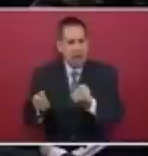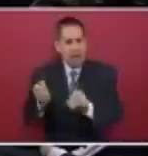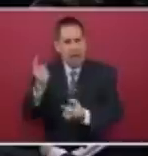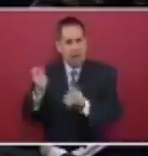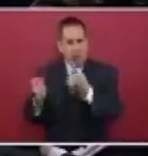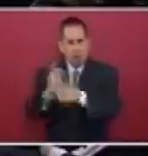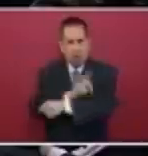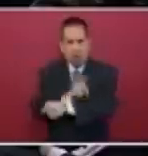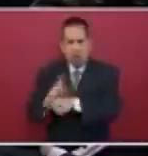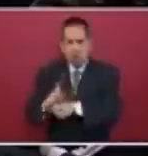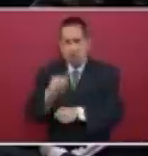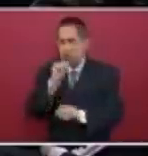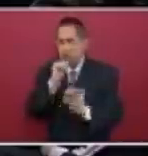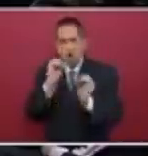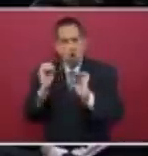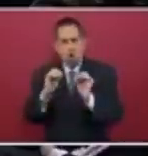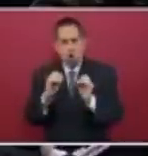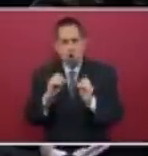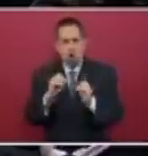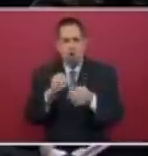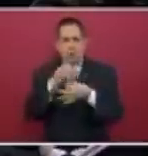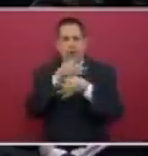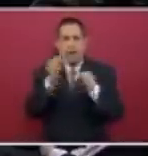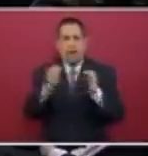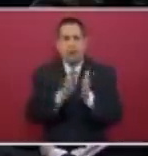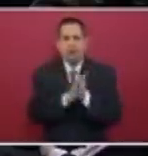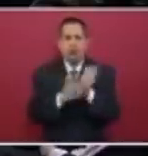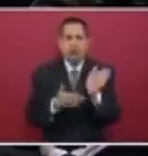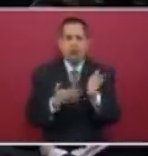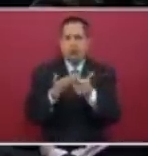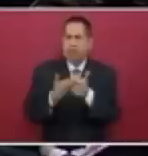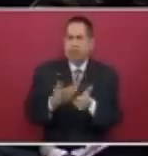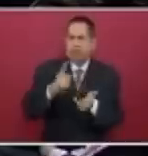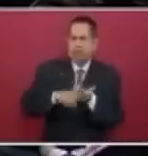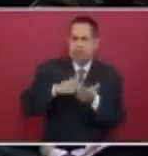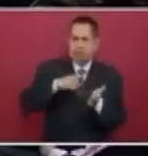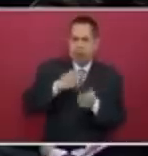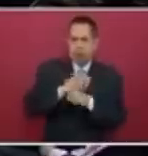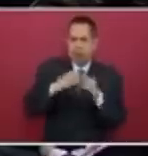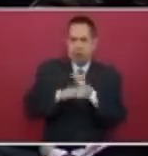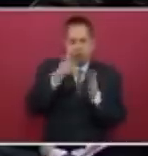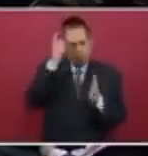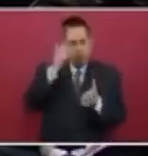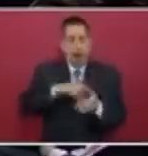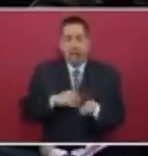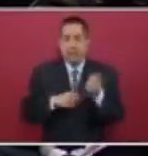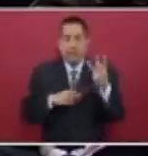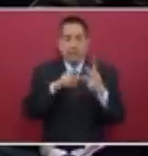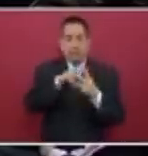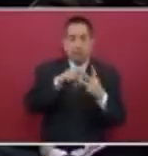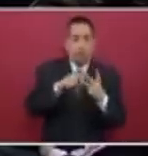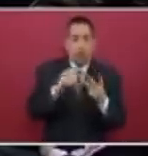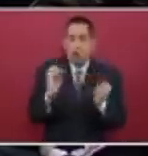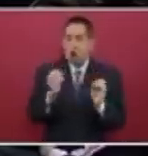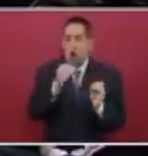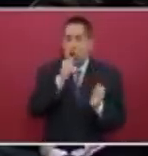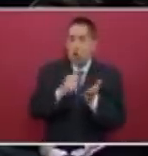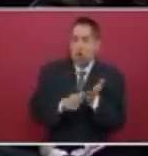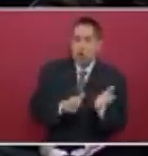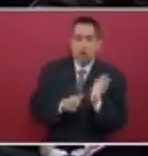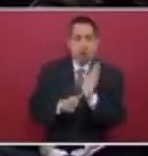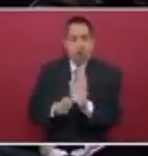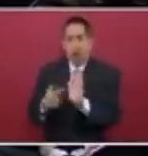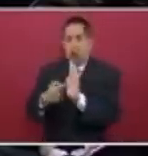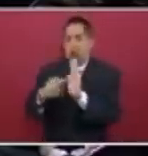no han presentado su declaración patrimonial hay tres casos de delegados federales que no la han presentado hay